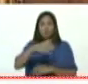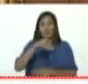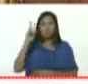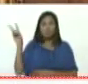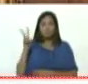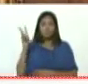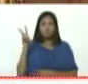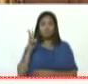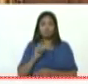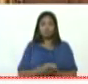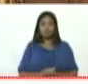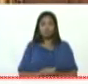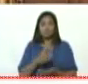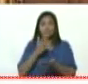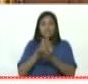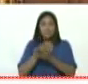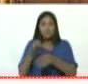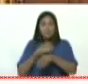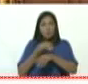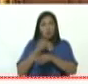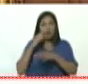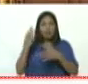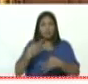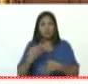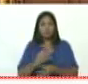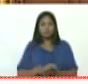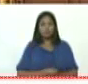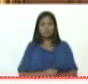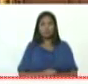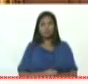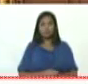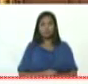siempre busca la verdad. las nuevas tecnologías. Y